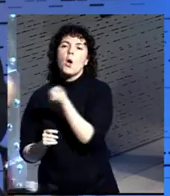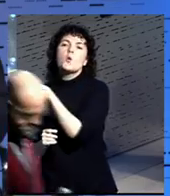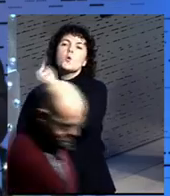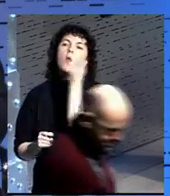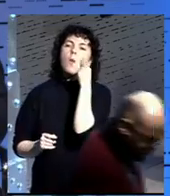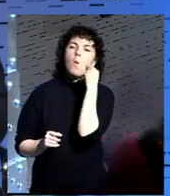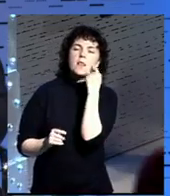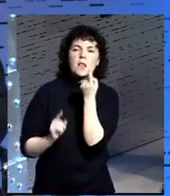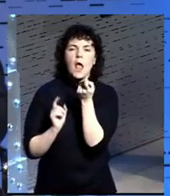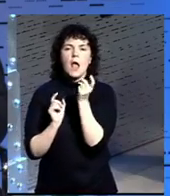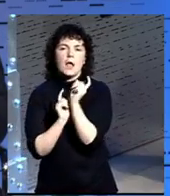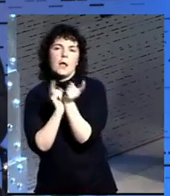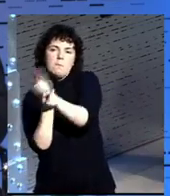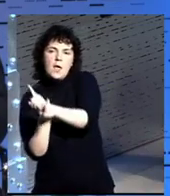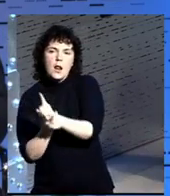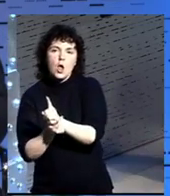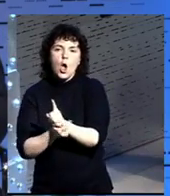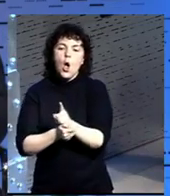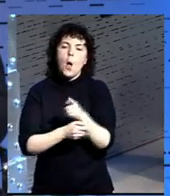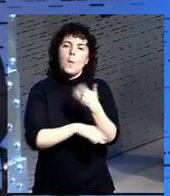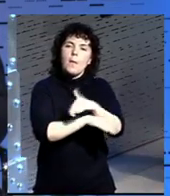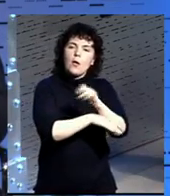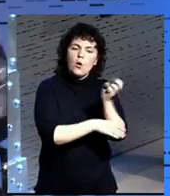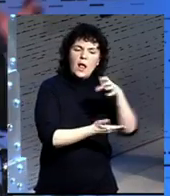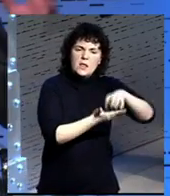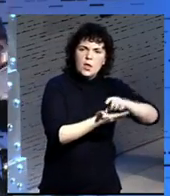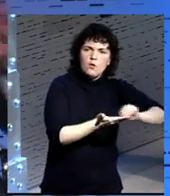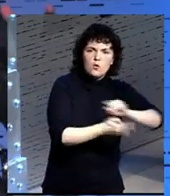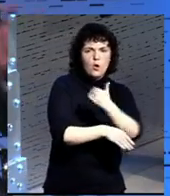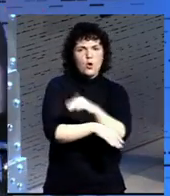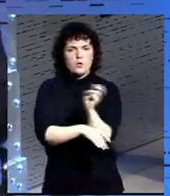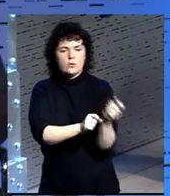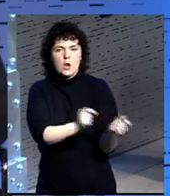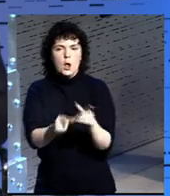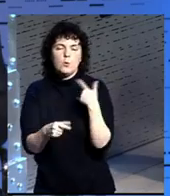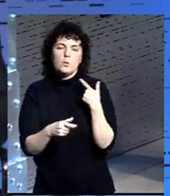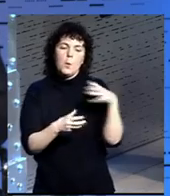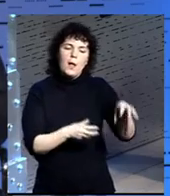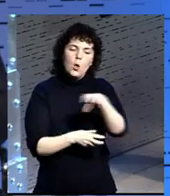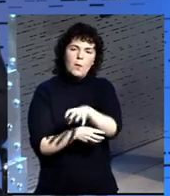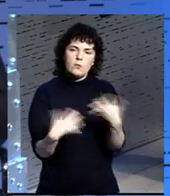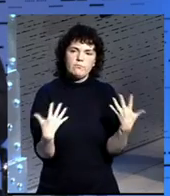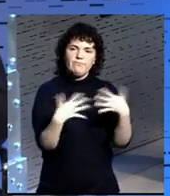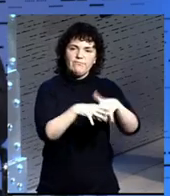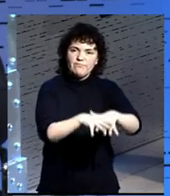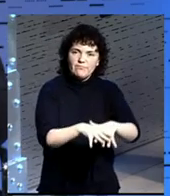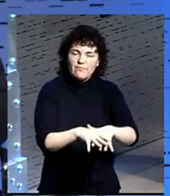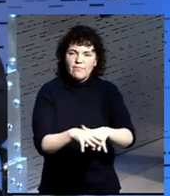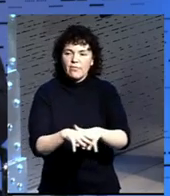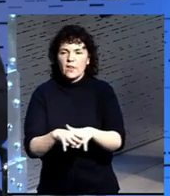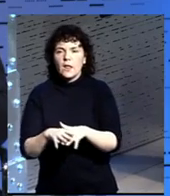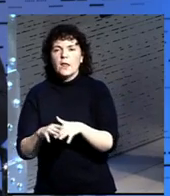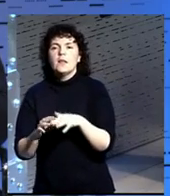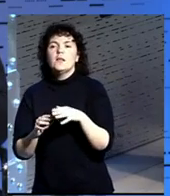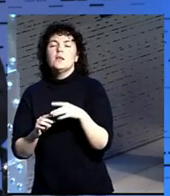cuenta, incluso que le cambiemos la dirección de la sucursal, porque fusionamos dos, no genera el mismo